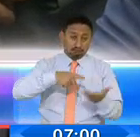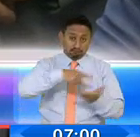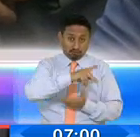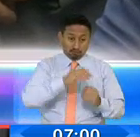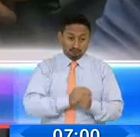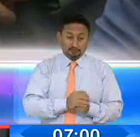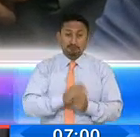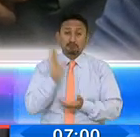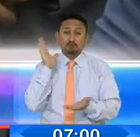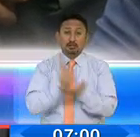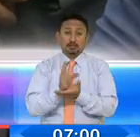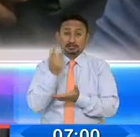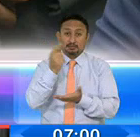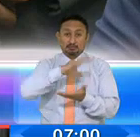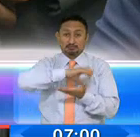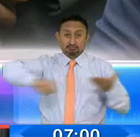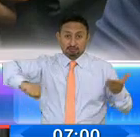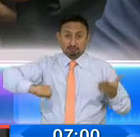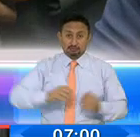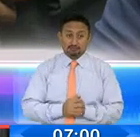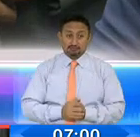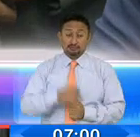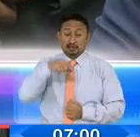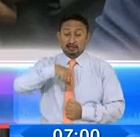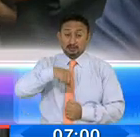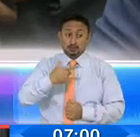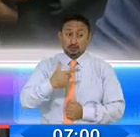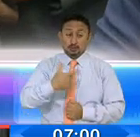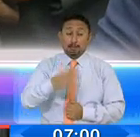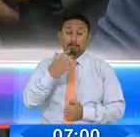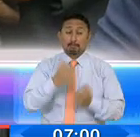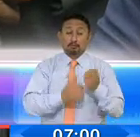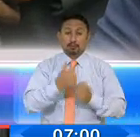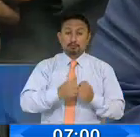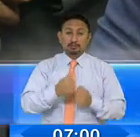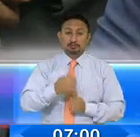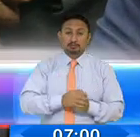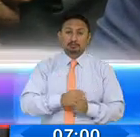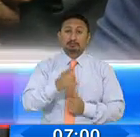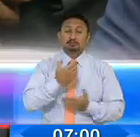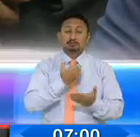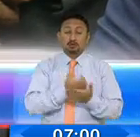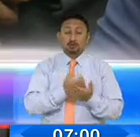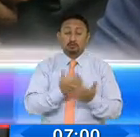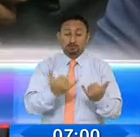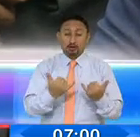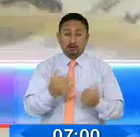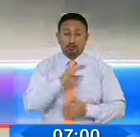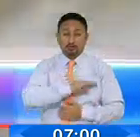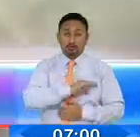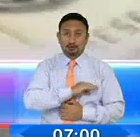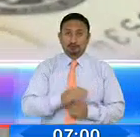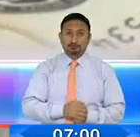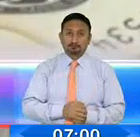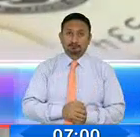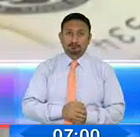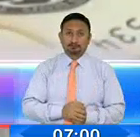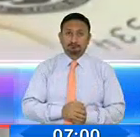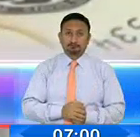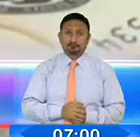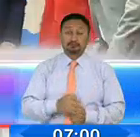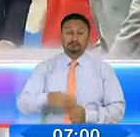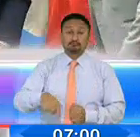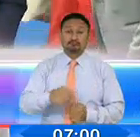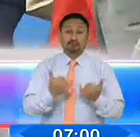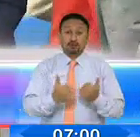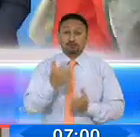los debita y eso agrava la crítica situación económica en la que se encuentran los municipios. En pos de que este problema se